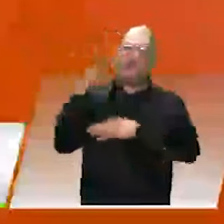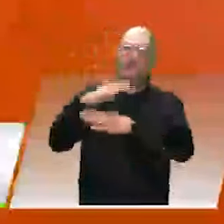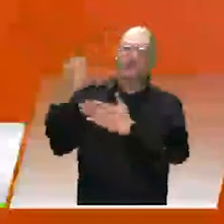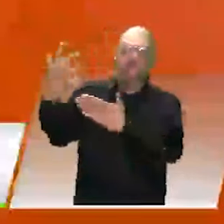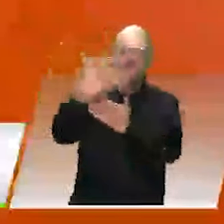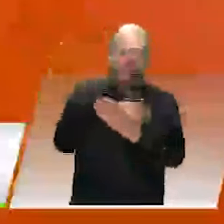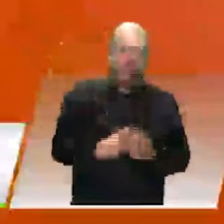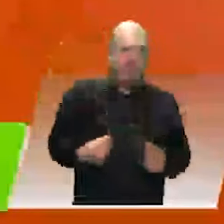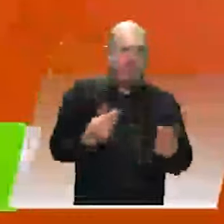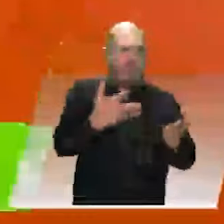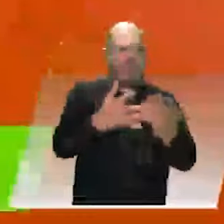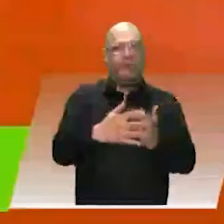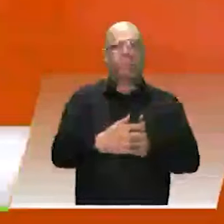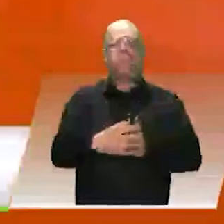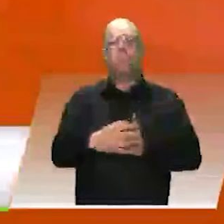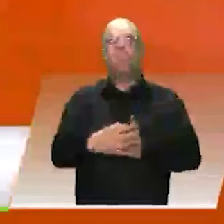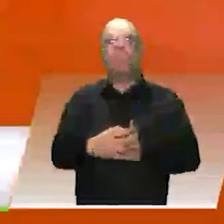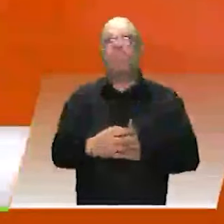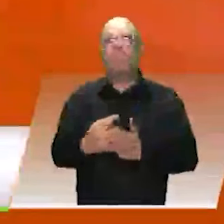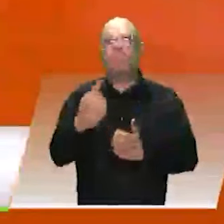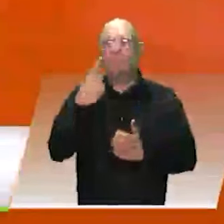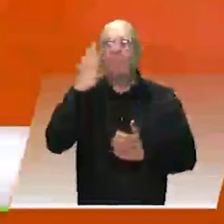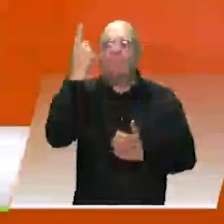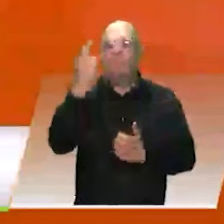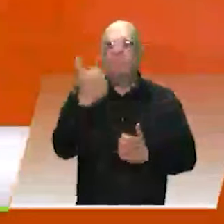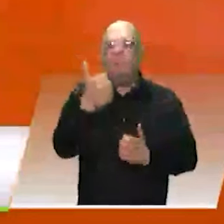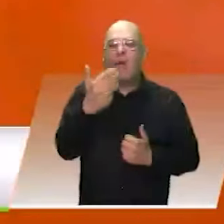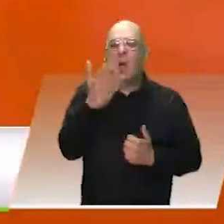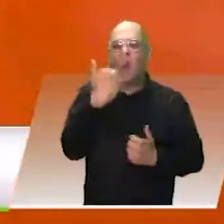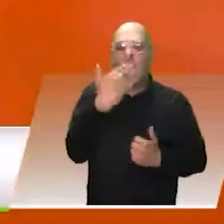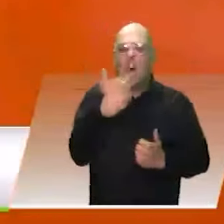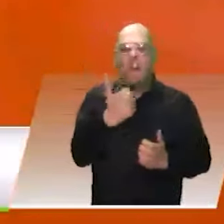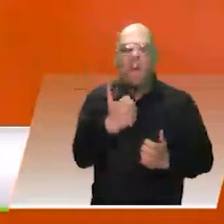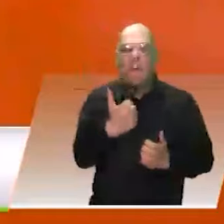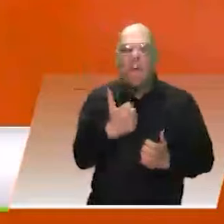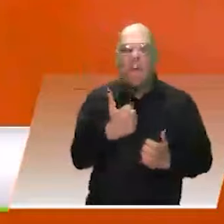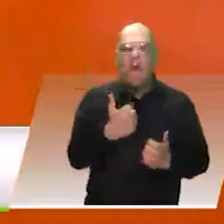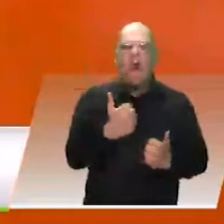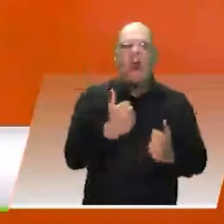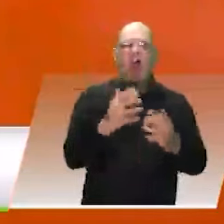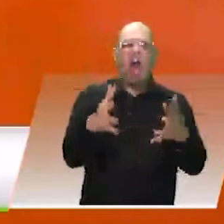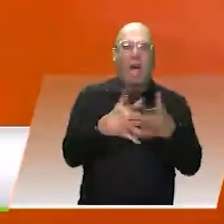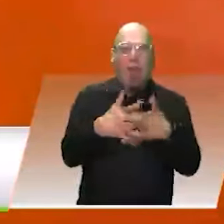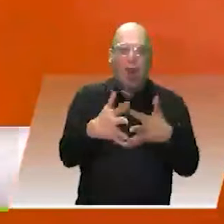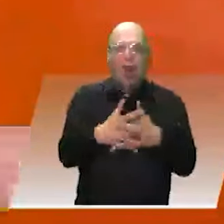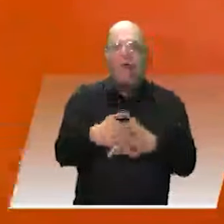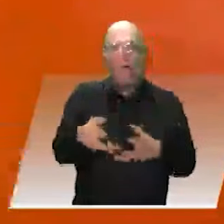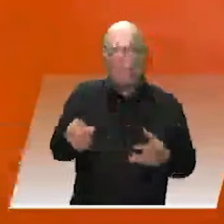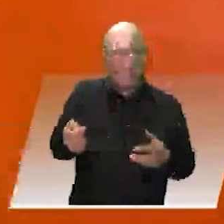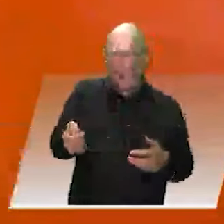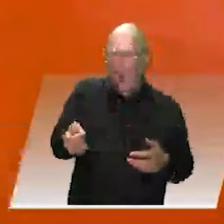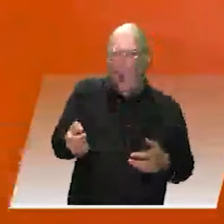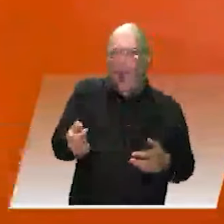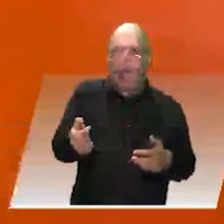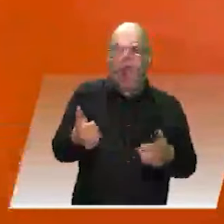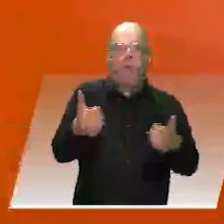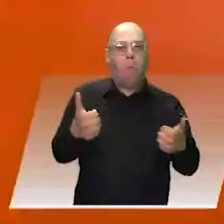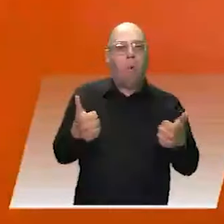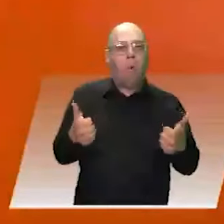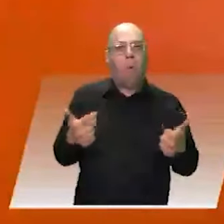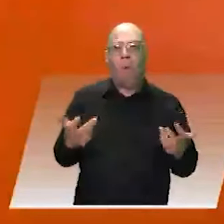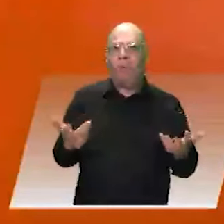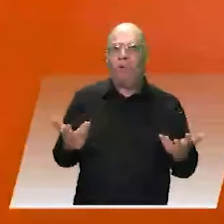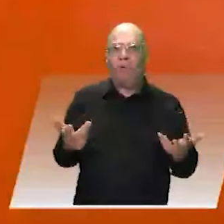las primeras, todo muy bien, la comidita, el arrocito, los frijolitos, todo en orden. Y ha